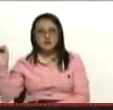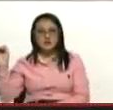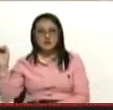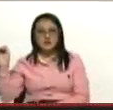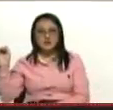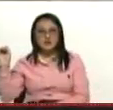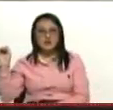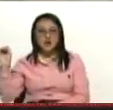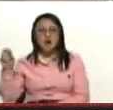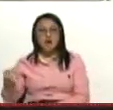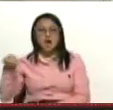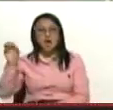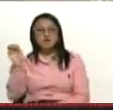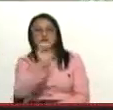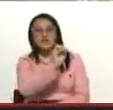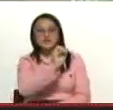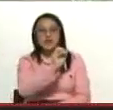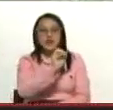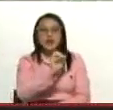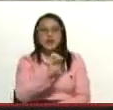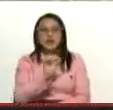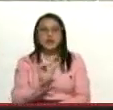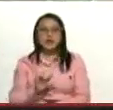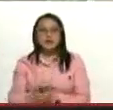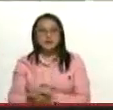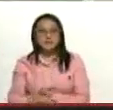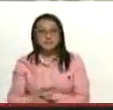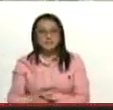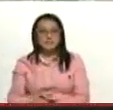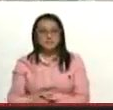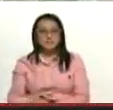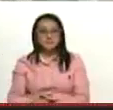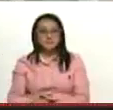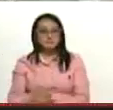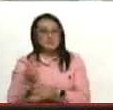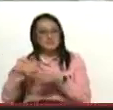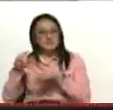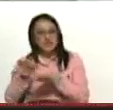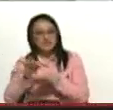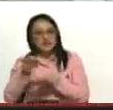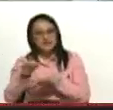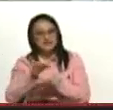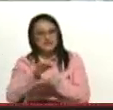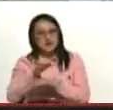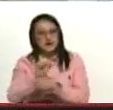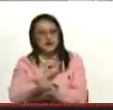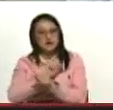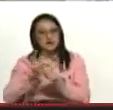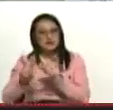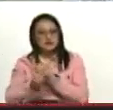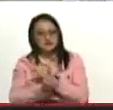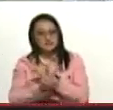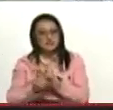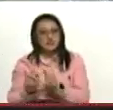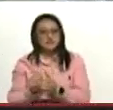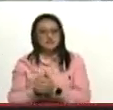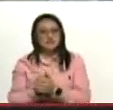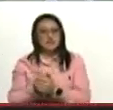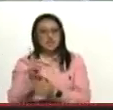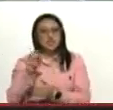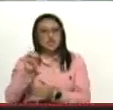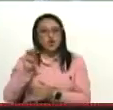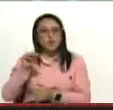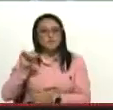de las Bahamas antigua barbuda Monserrat Dominica